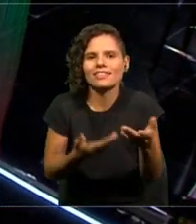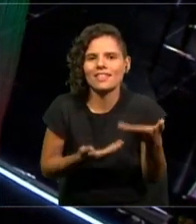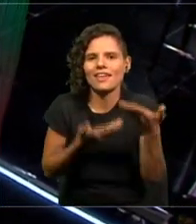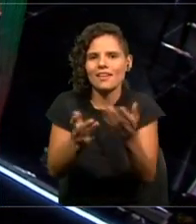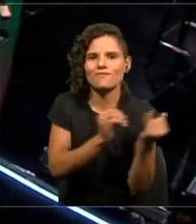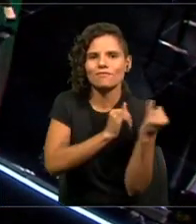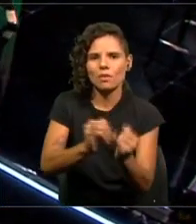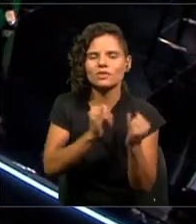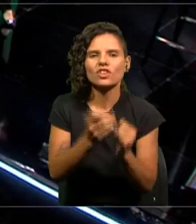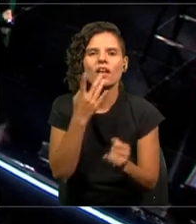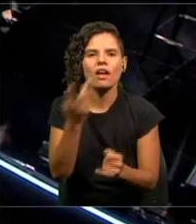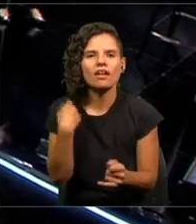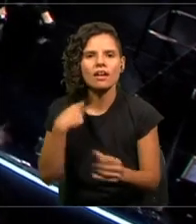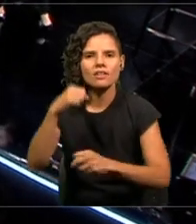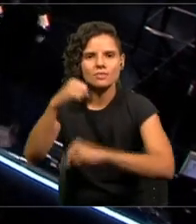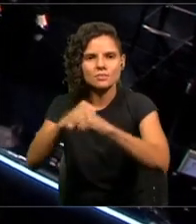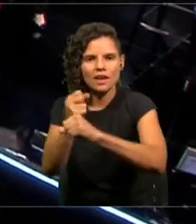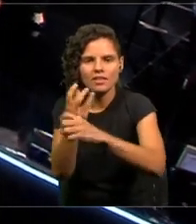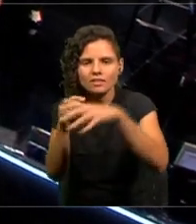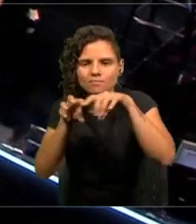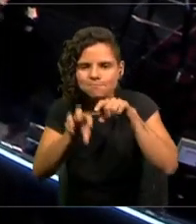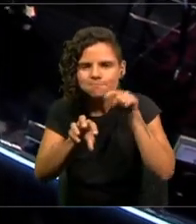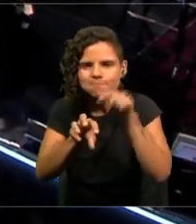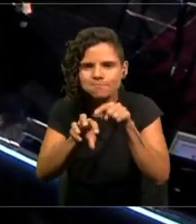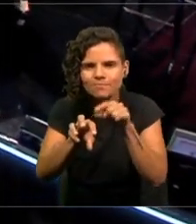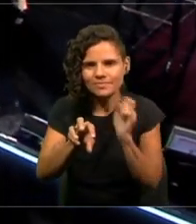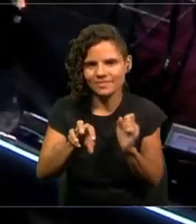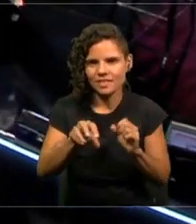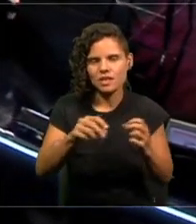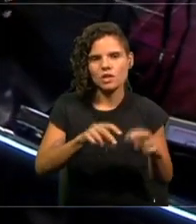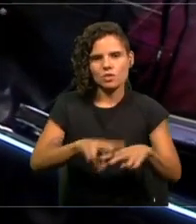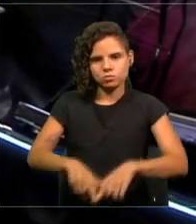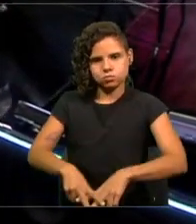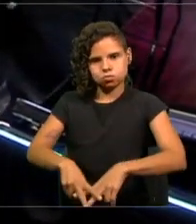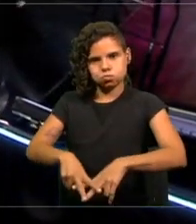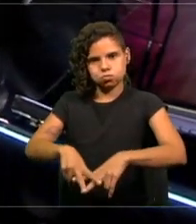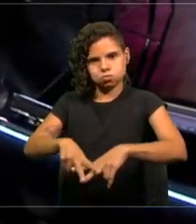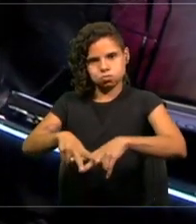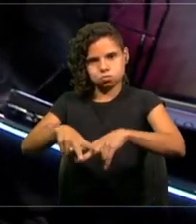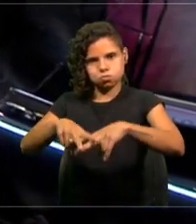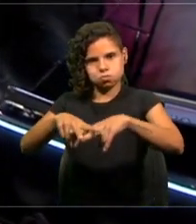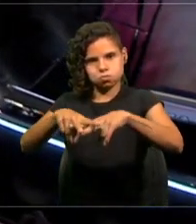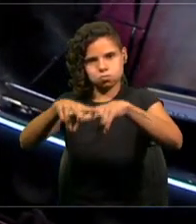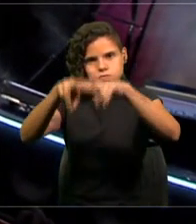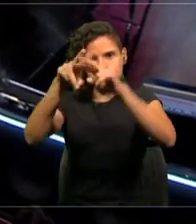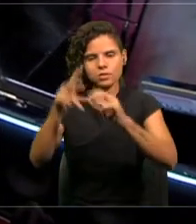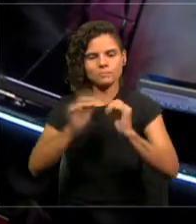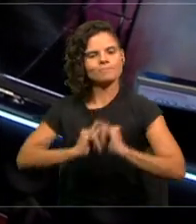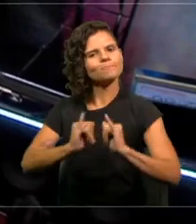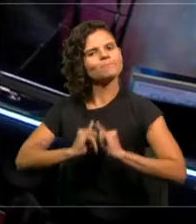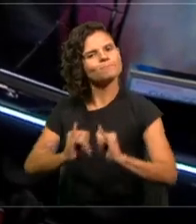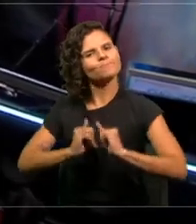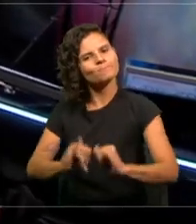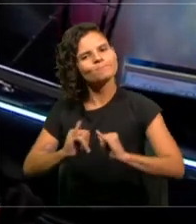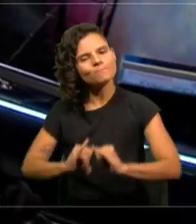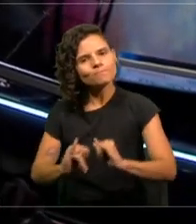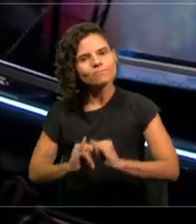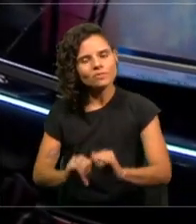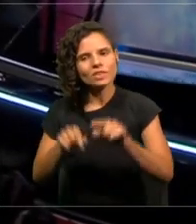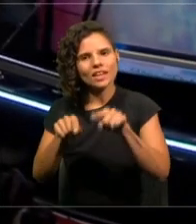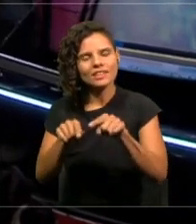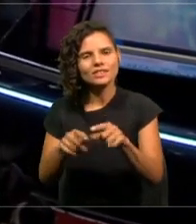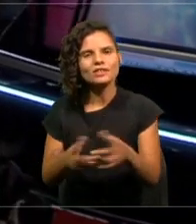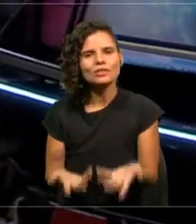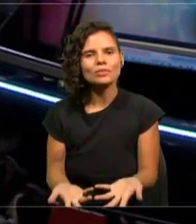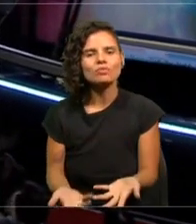y de esta forma cuando lo alimenta nos dan ciertas a cierta